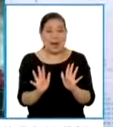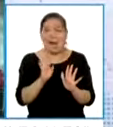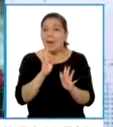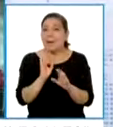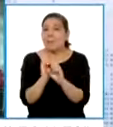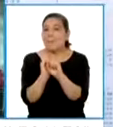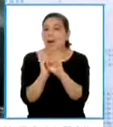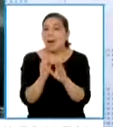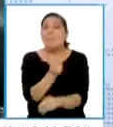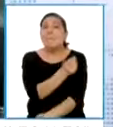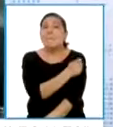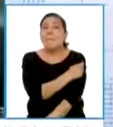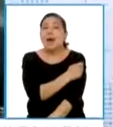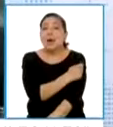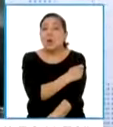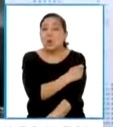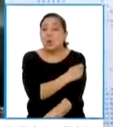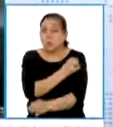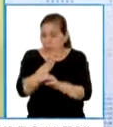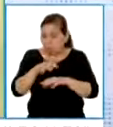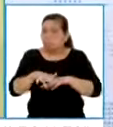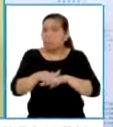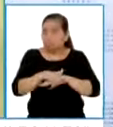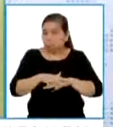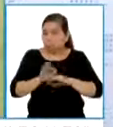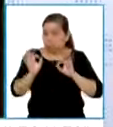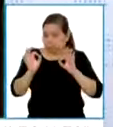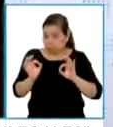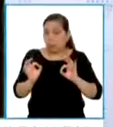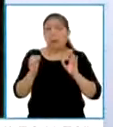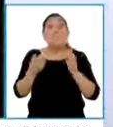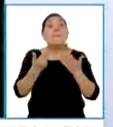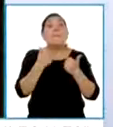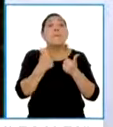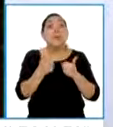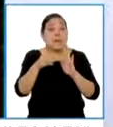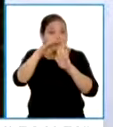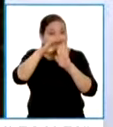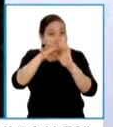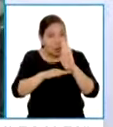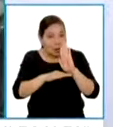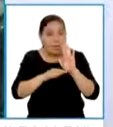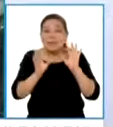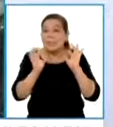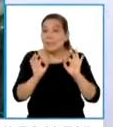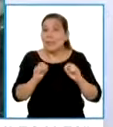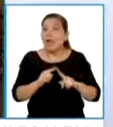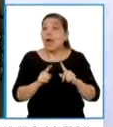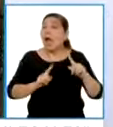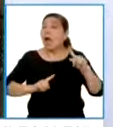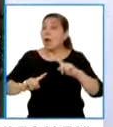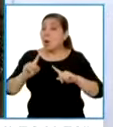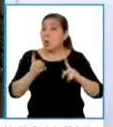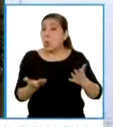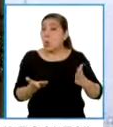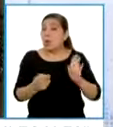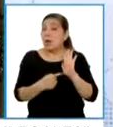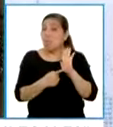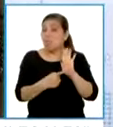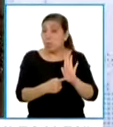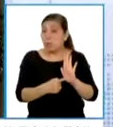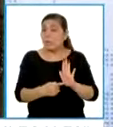hablando de vacunas que se han administrado ilegalmente, porque si bien es cierto, en algunos casos se puede